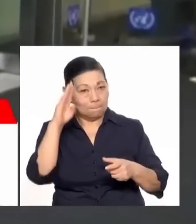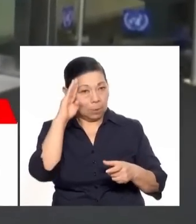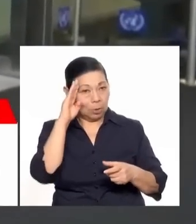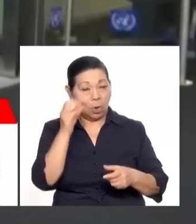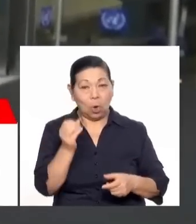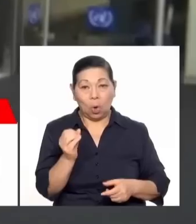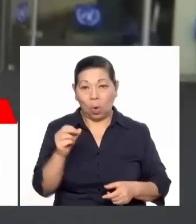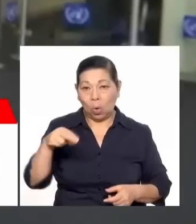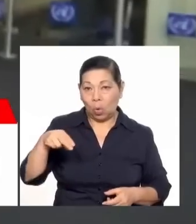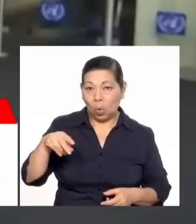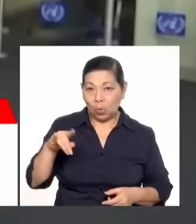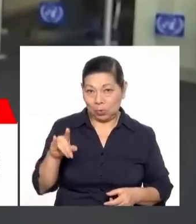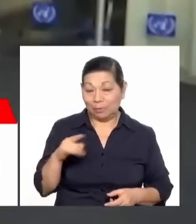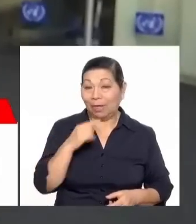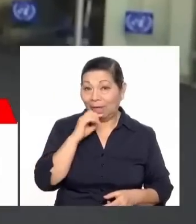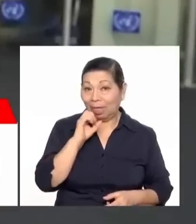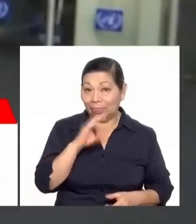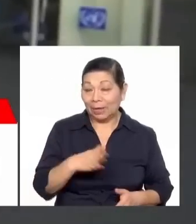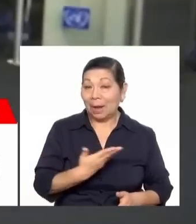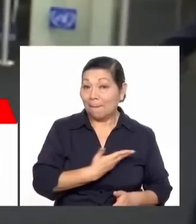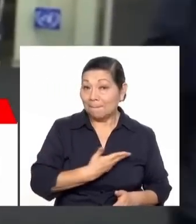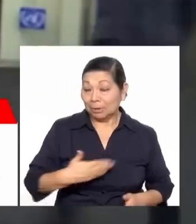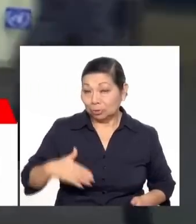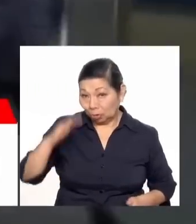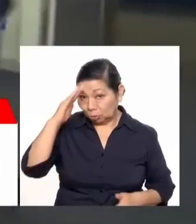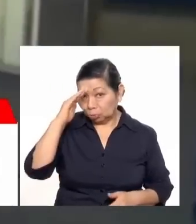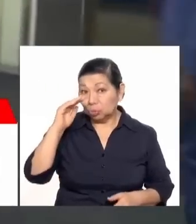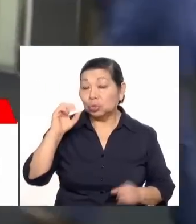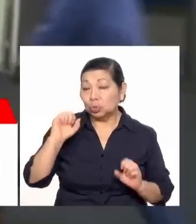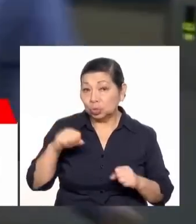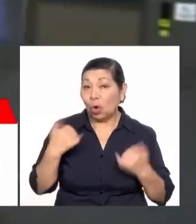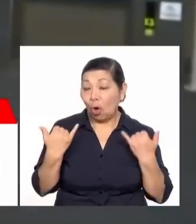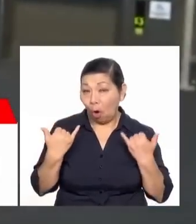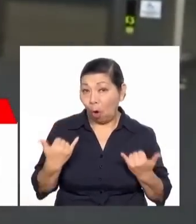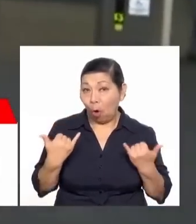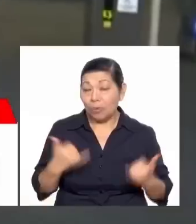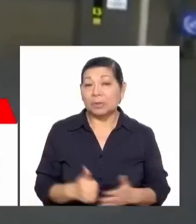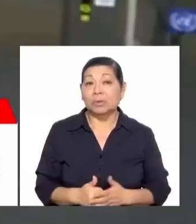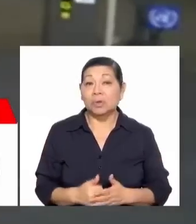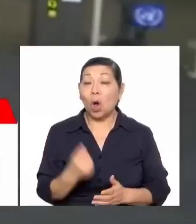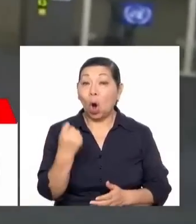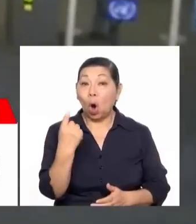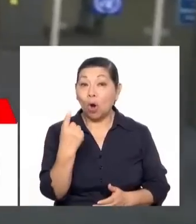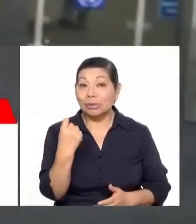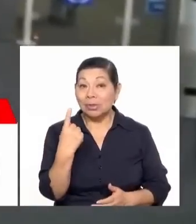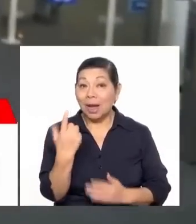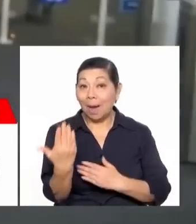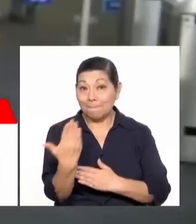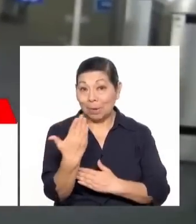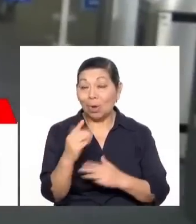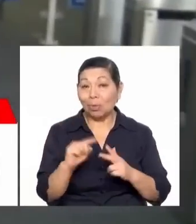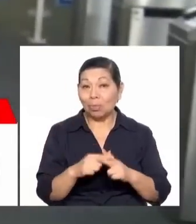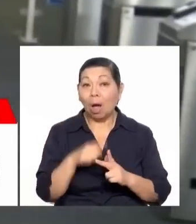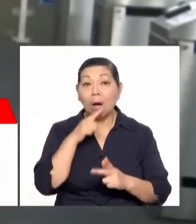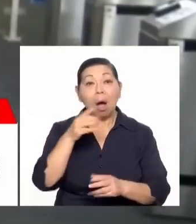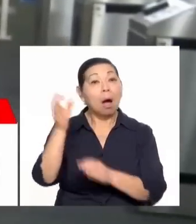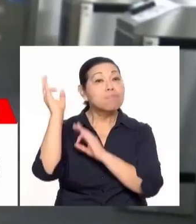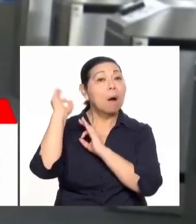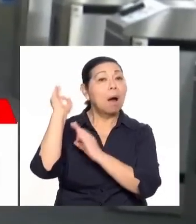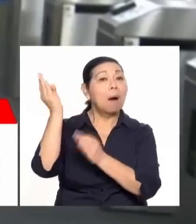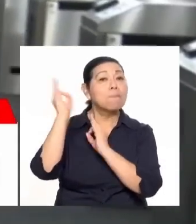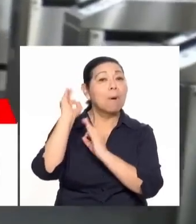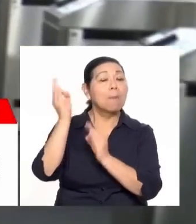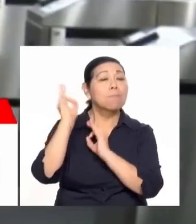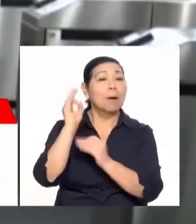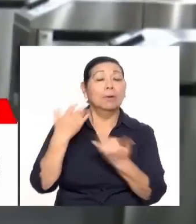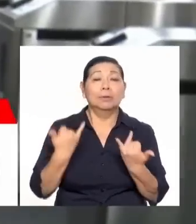ONU. Como señalábamos, la presidenta Dina Boluarte hoy a las 11 de la mañana inicia ya su participación en